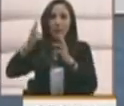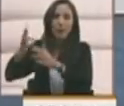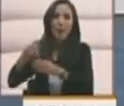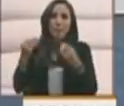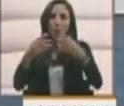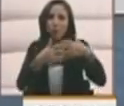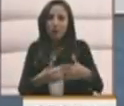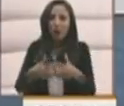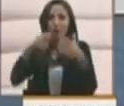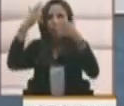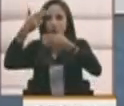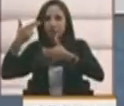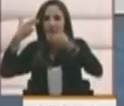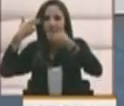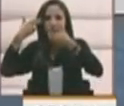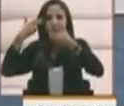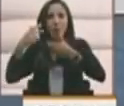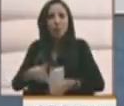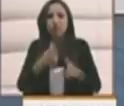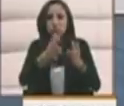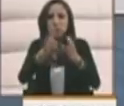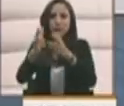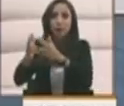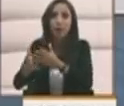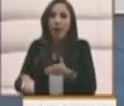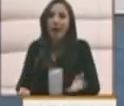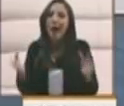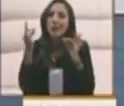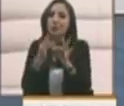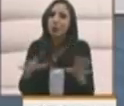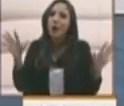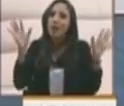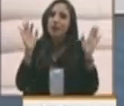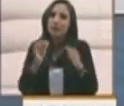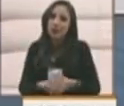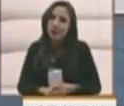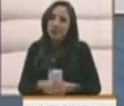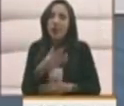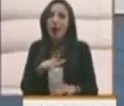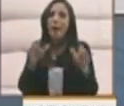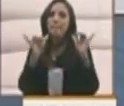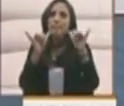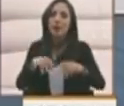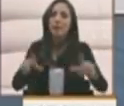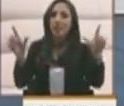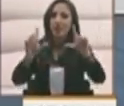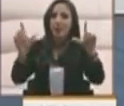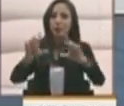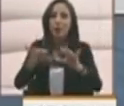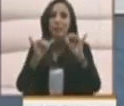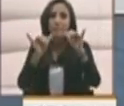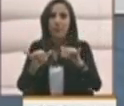al terrorismo. Y resulta que desde sus mismas fronteras